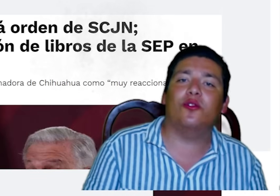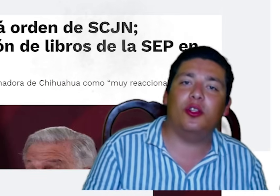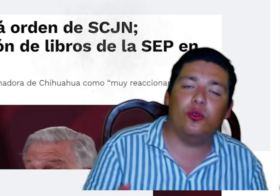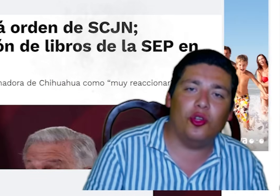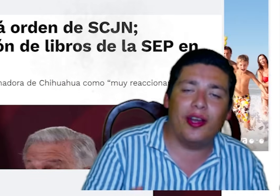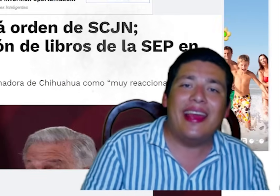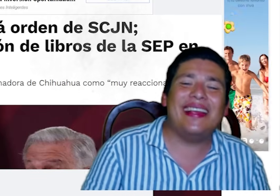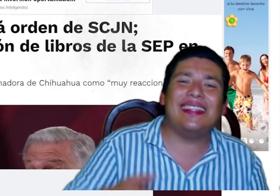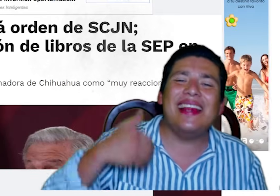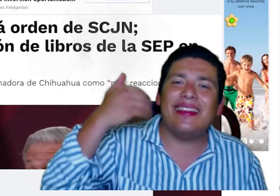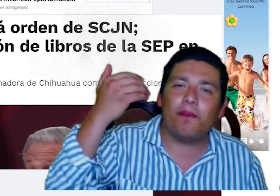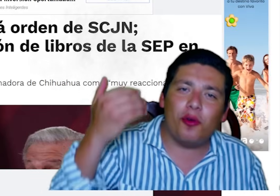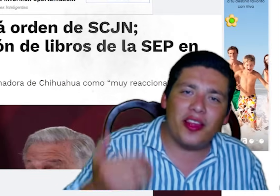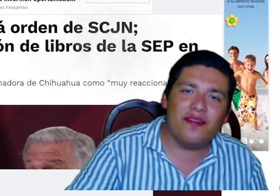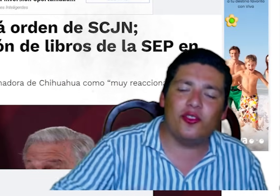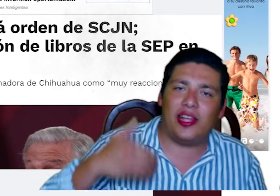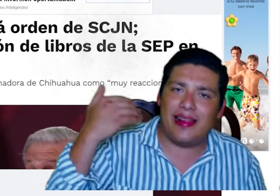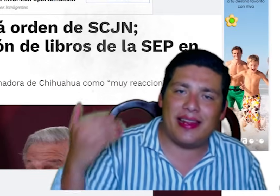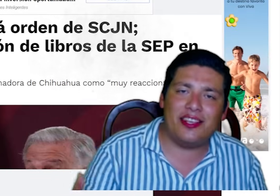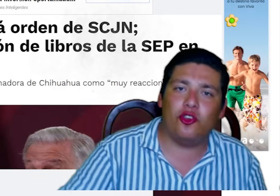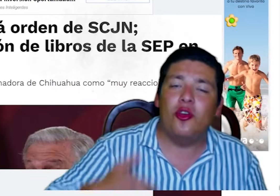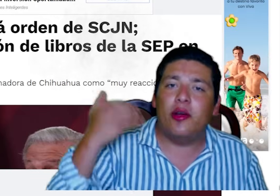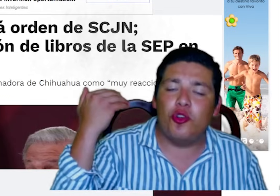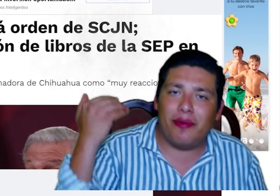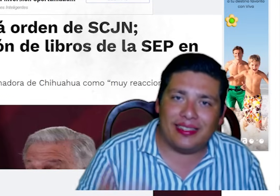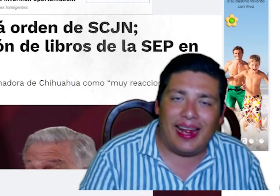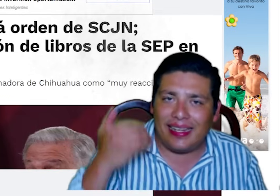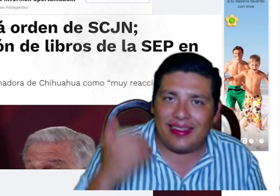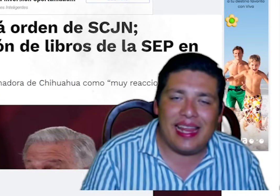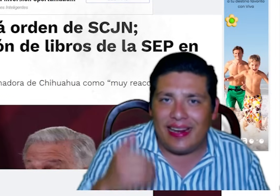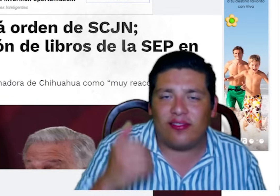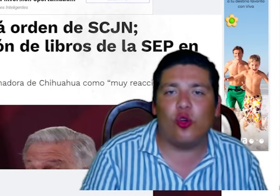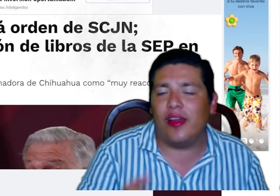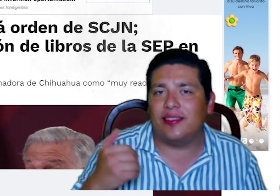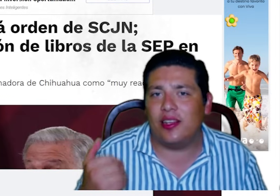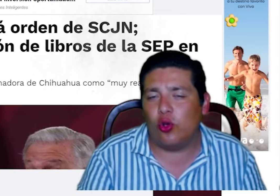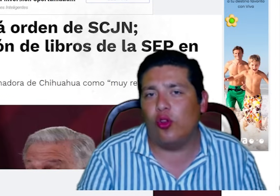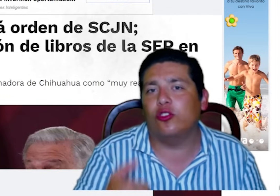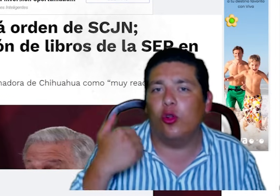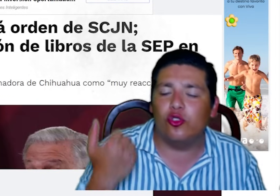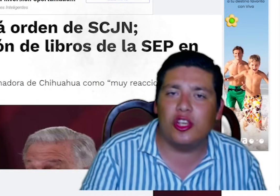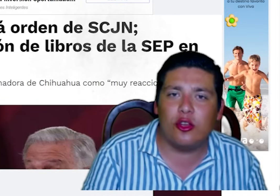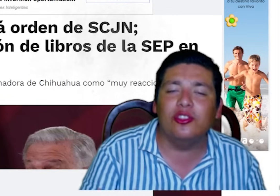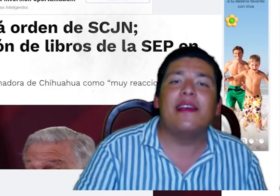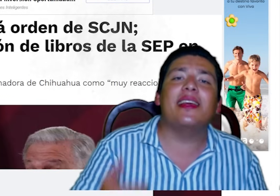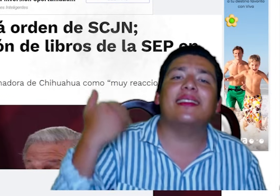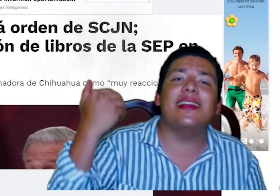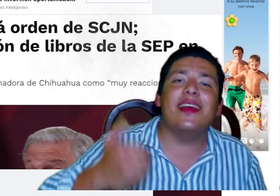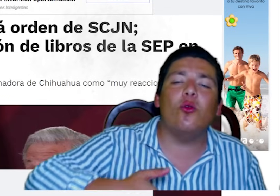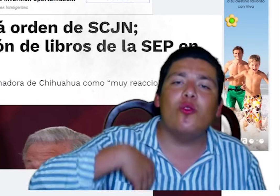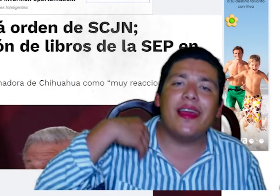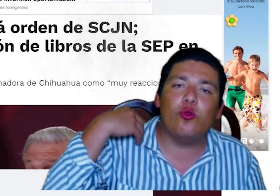nuestra Constitución, están interponiéndose al derecho universal que tienen todas y todos los niños